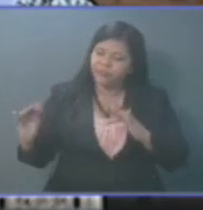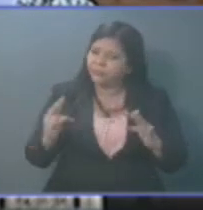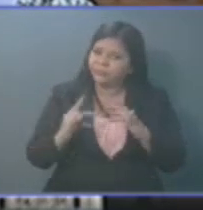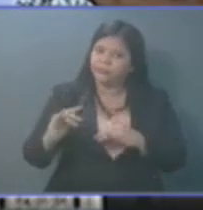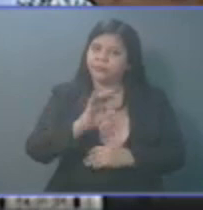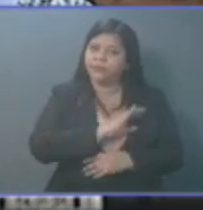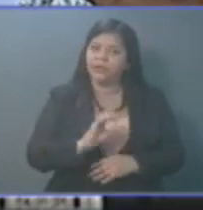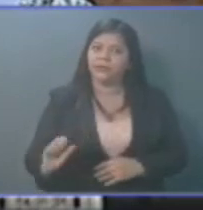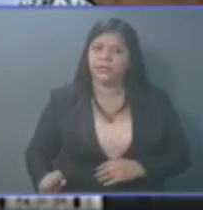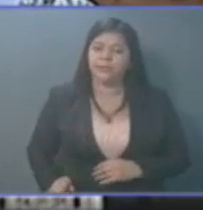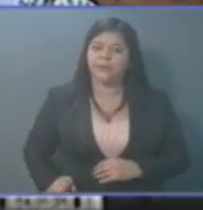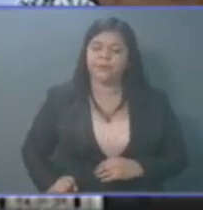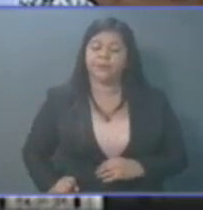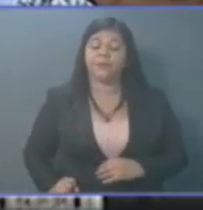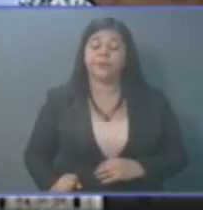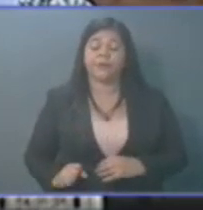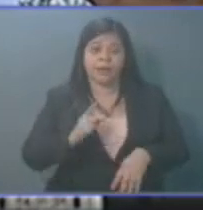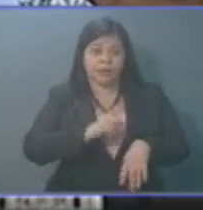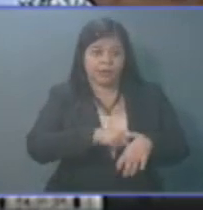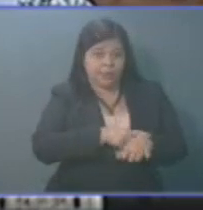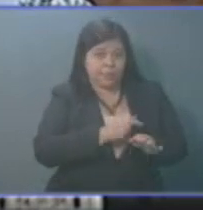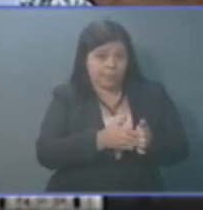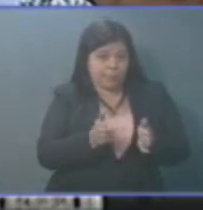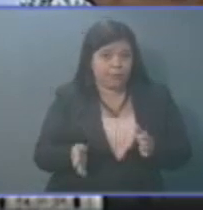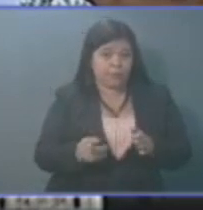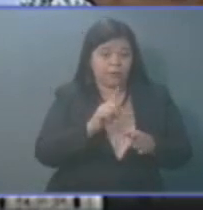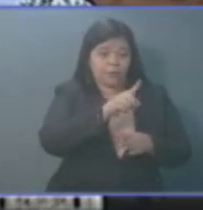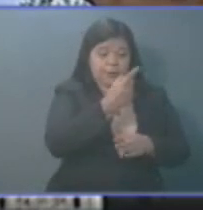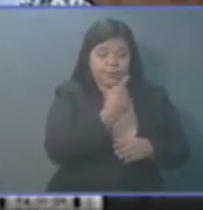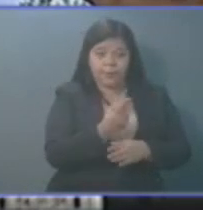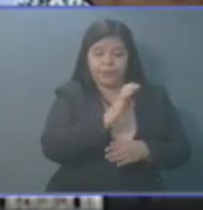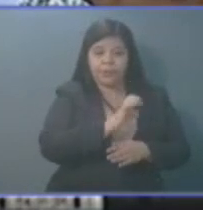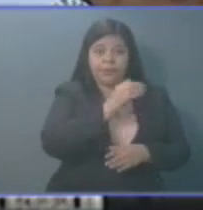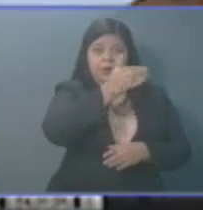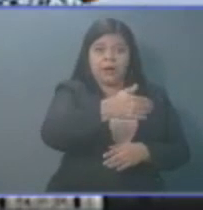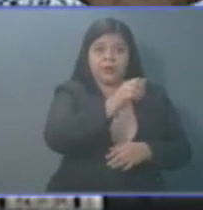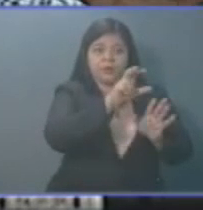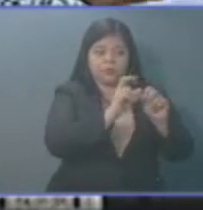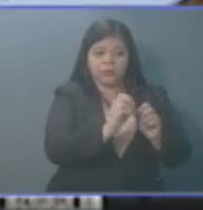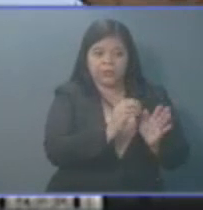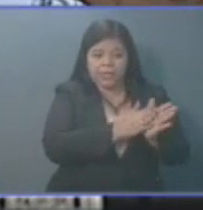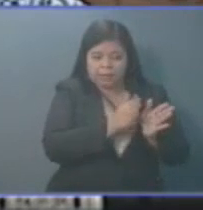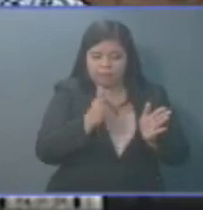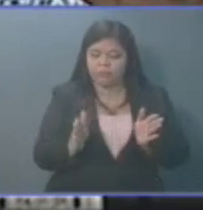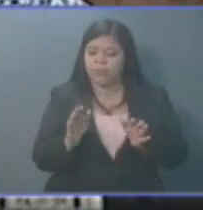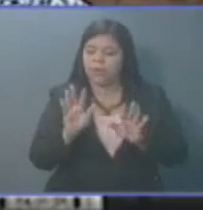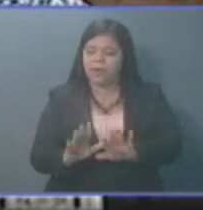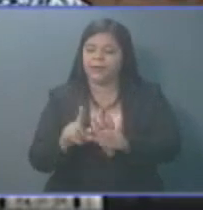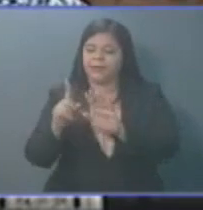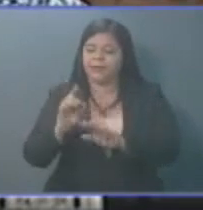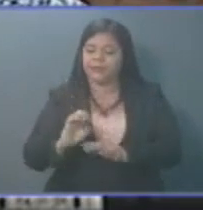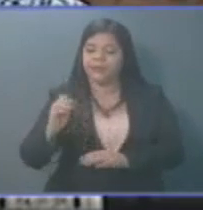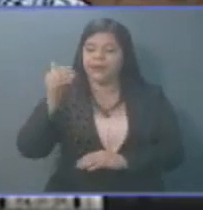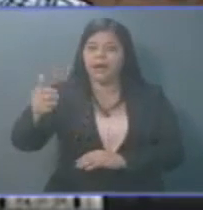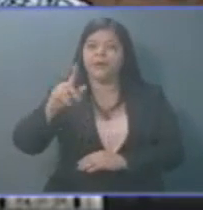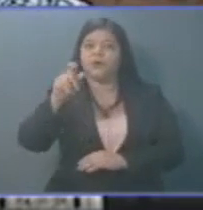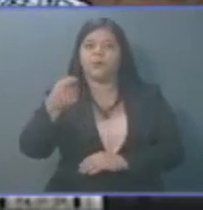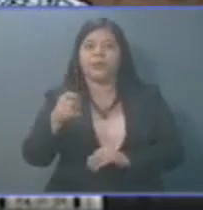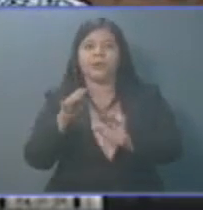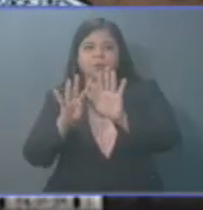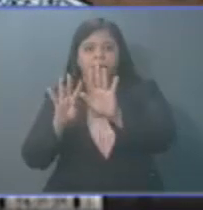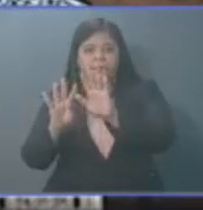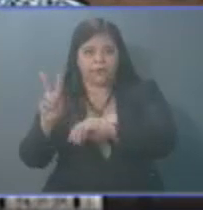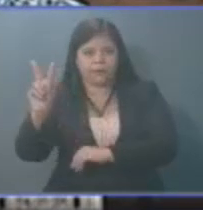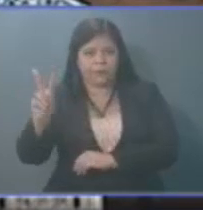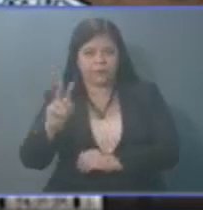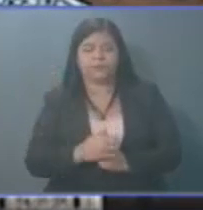de El Salvador del 1 de enero de 1980 al 16 de enero